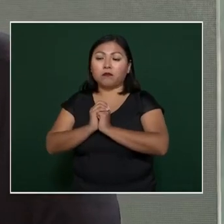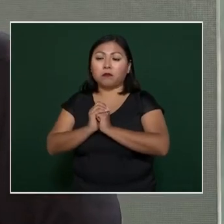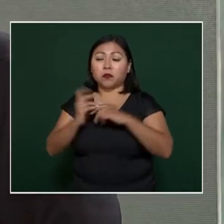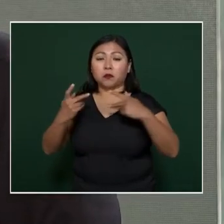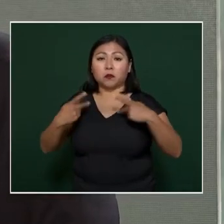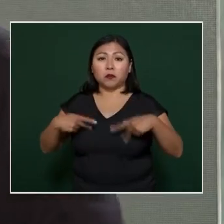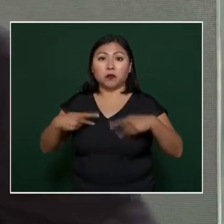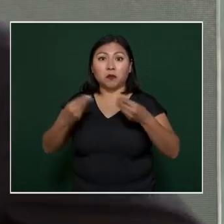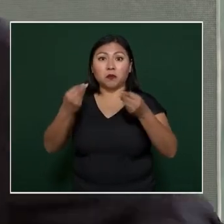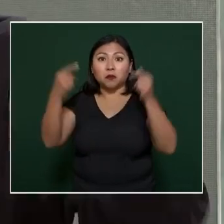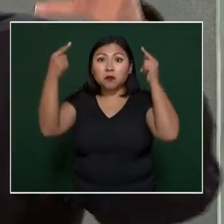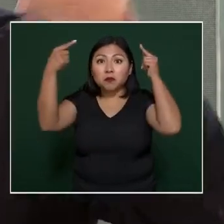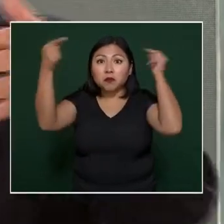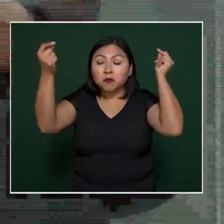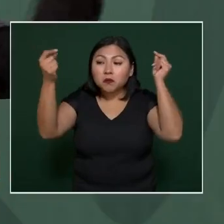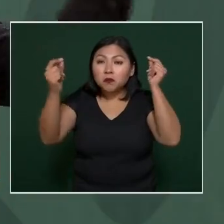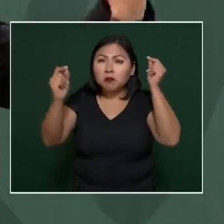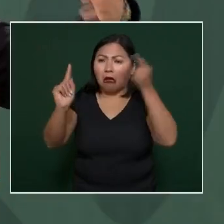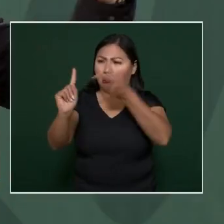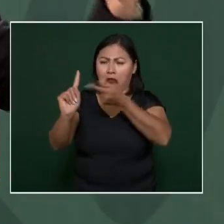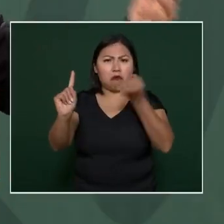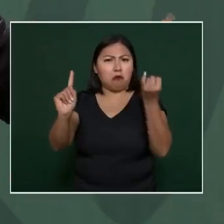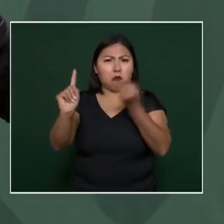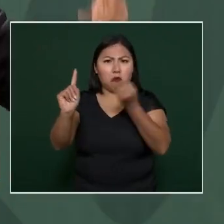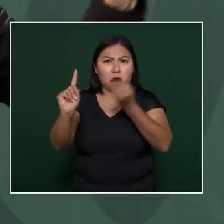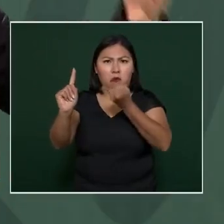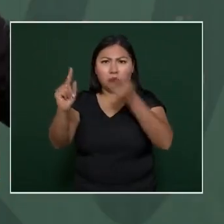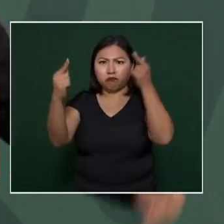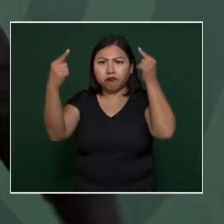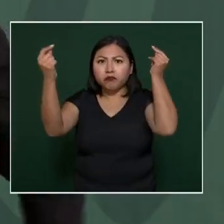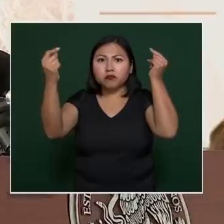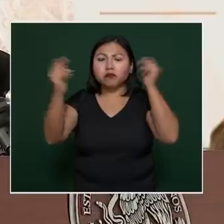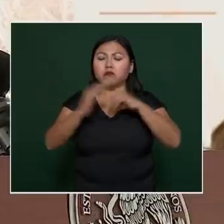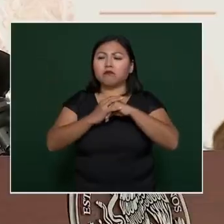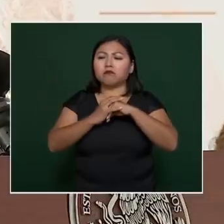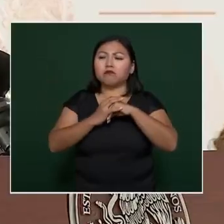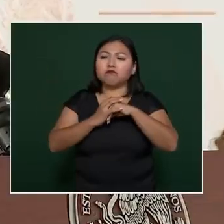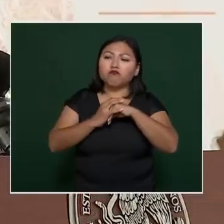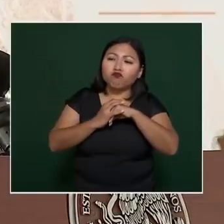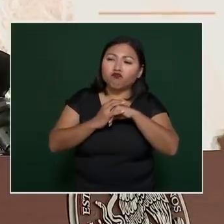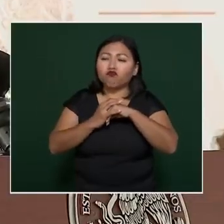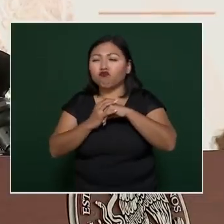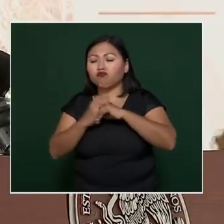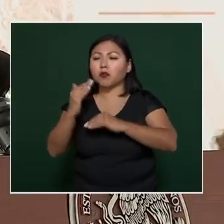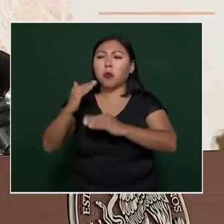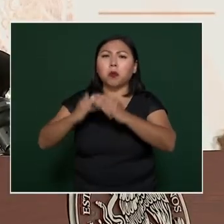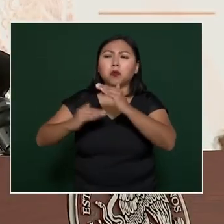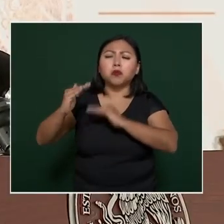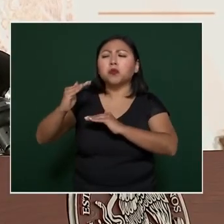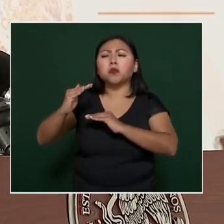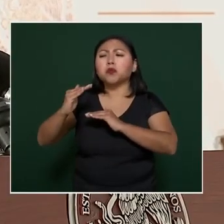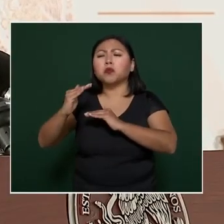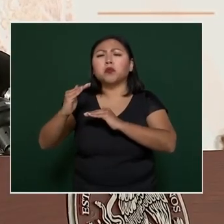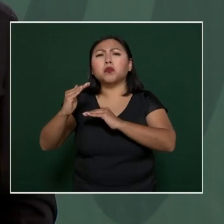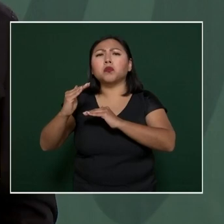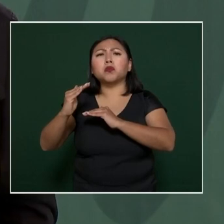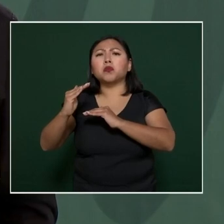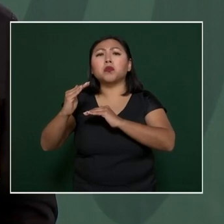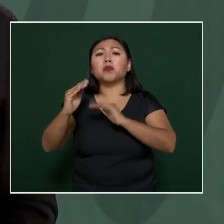excepciones pero nunca se opusieron a la política económica